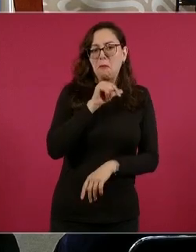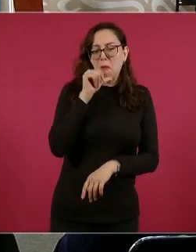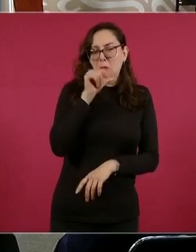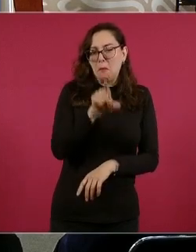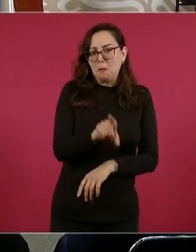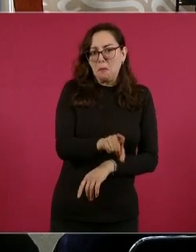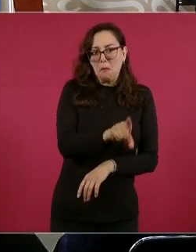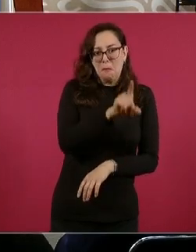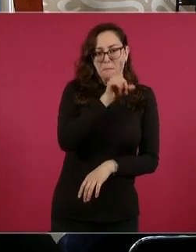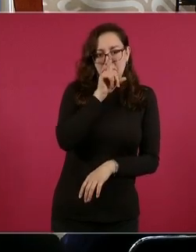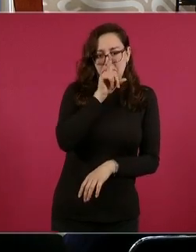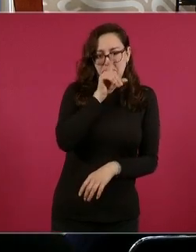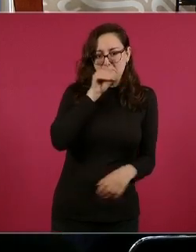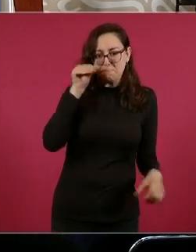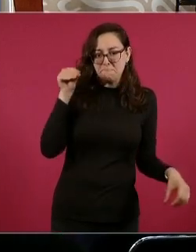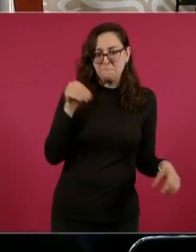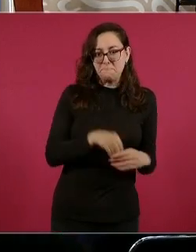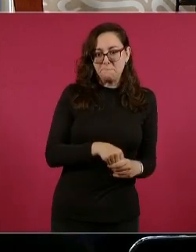porque el pueblo